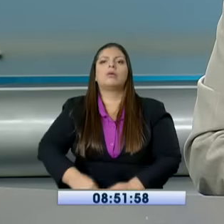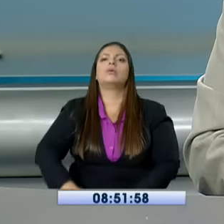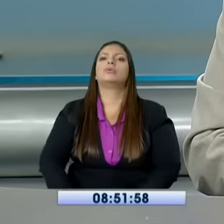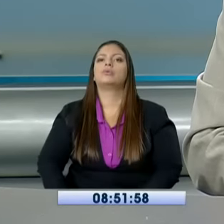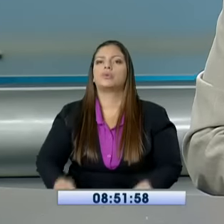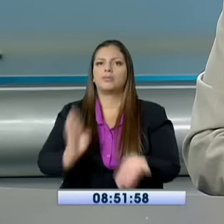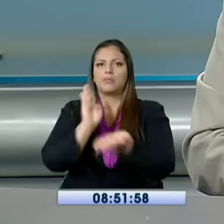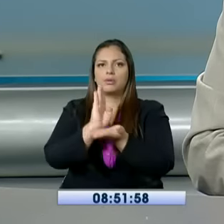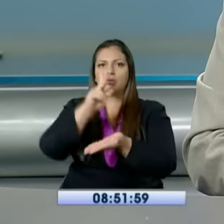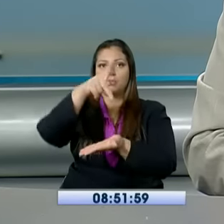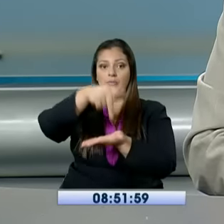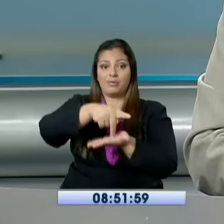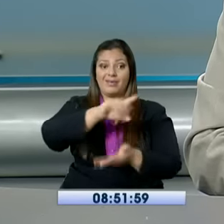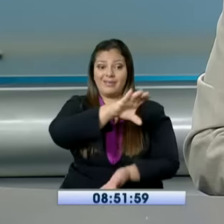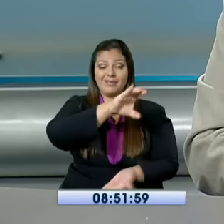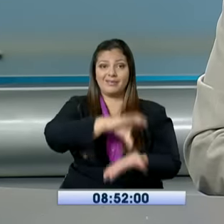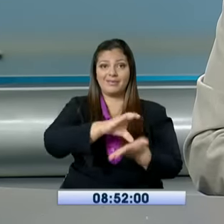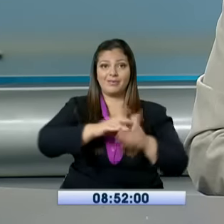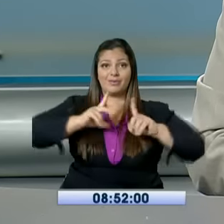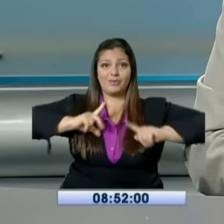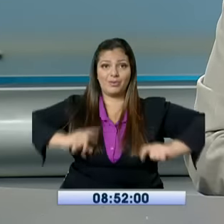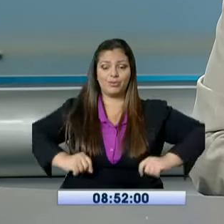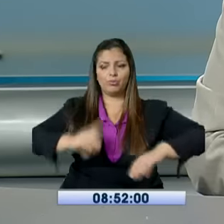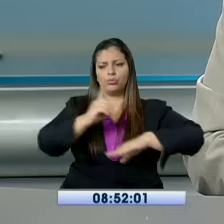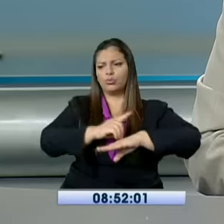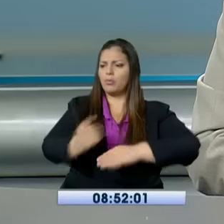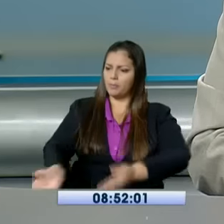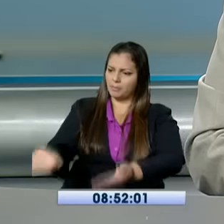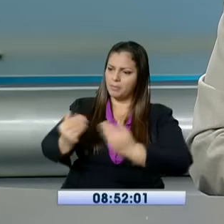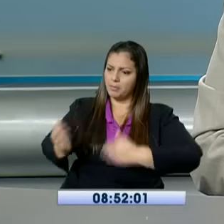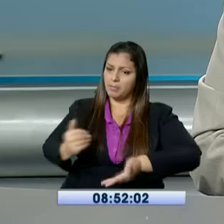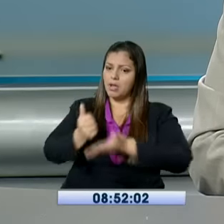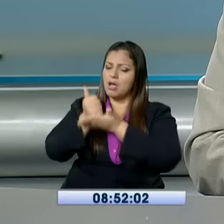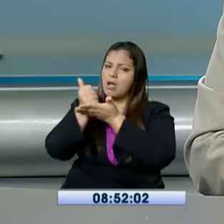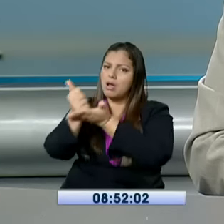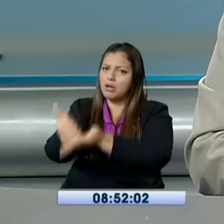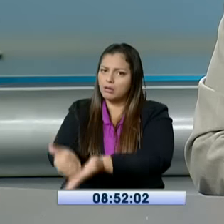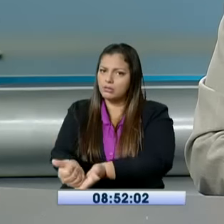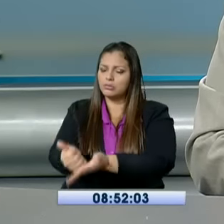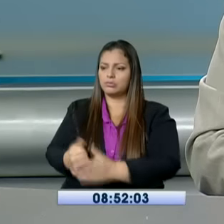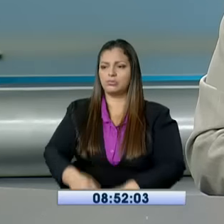Guayaquil, les brinda la asistencia médica y psicológica que necesitan.